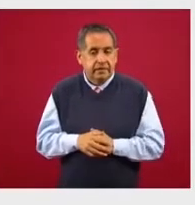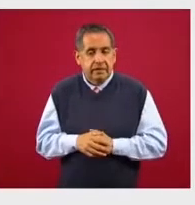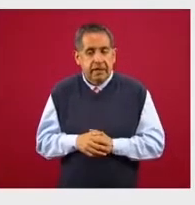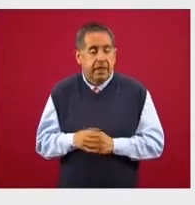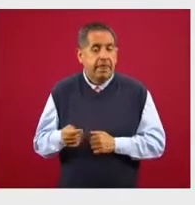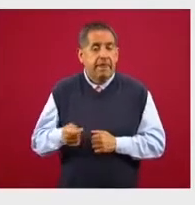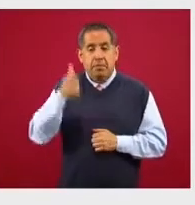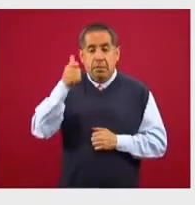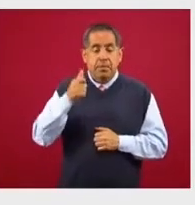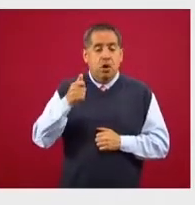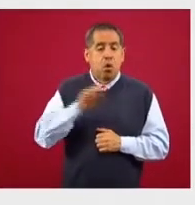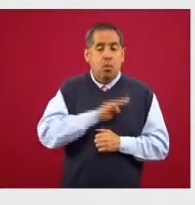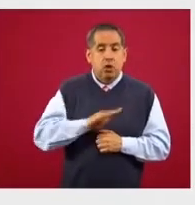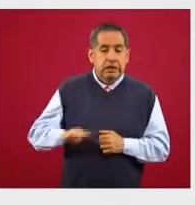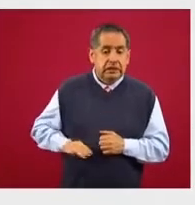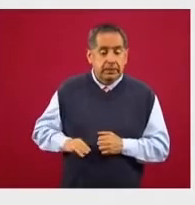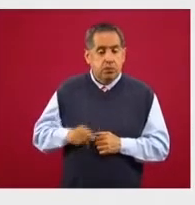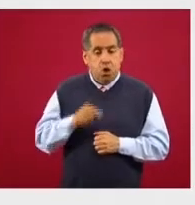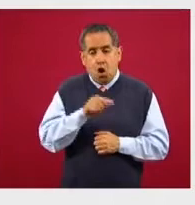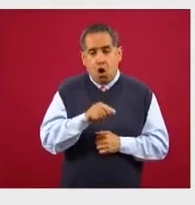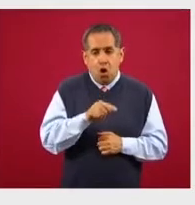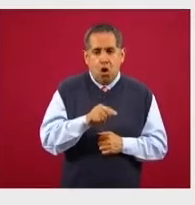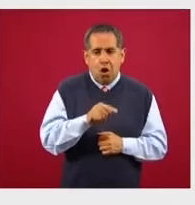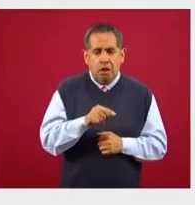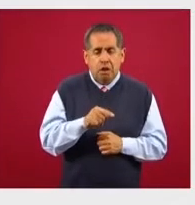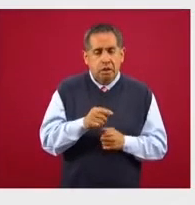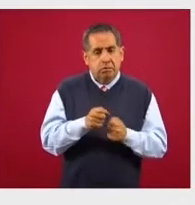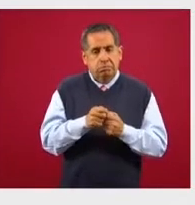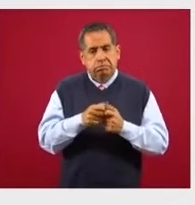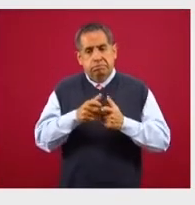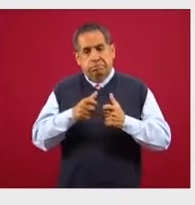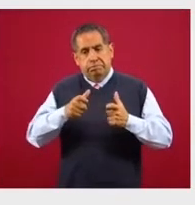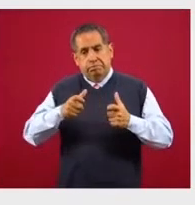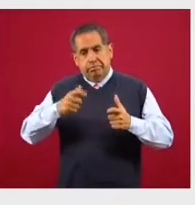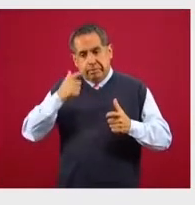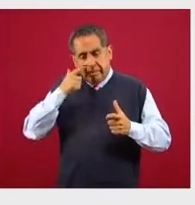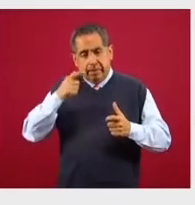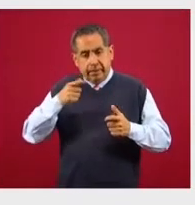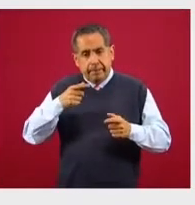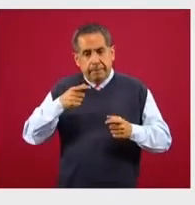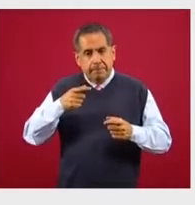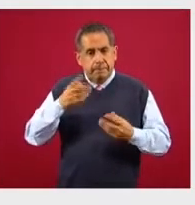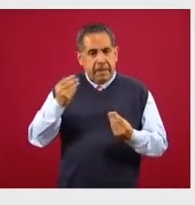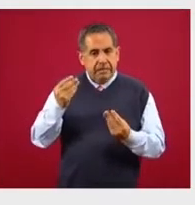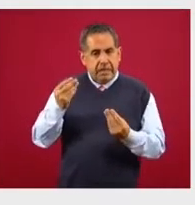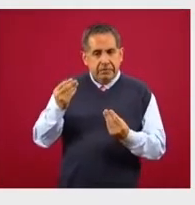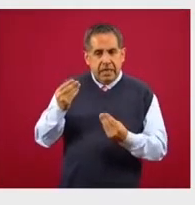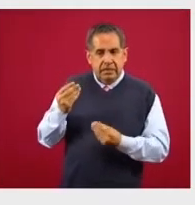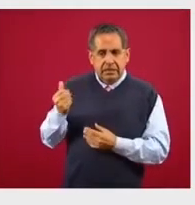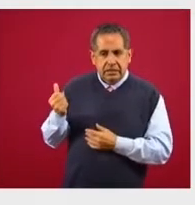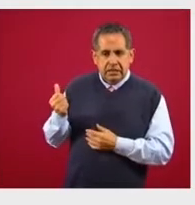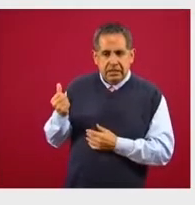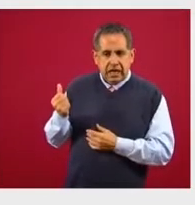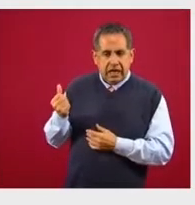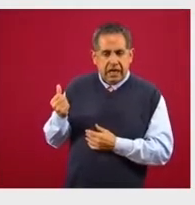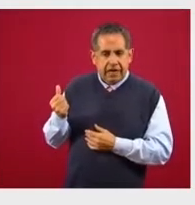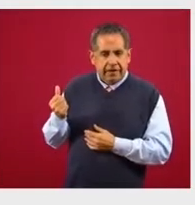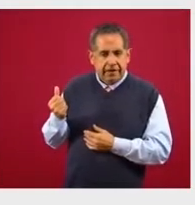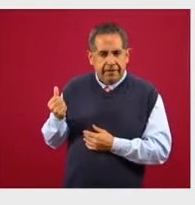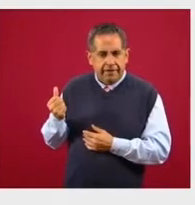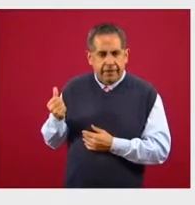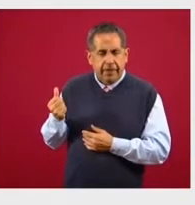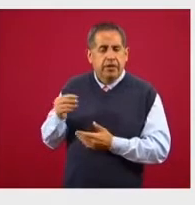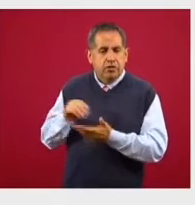primeros municipios que iniciaron se mantienen siempre con transmisión importante, aquí empieza a haber un poco más de intensidad en algunos municipios, aunque todavía